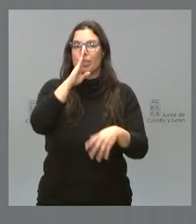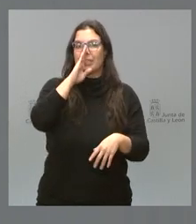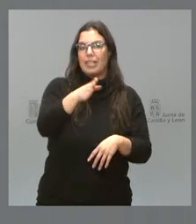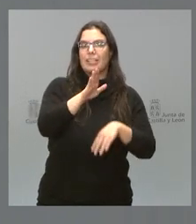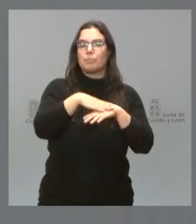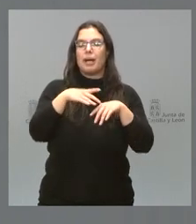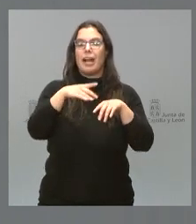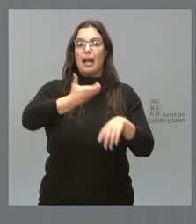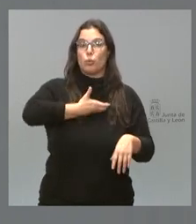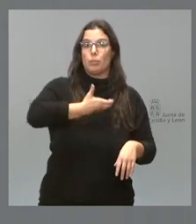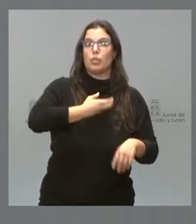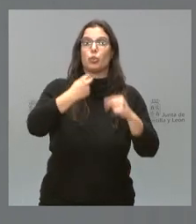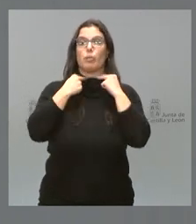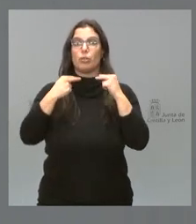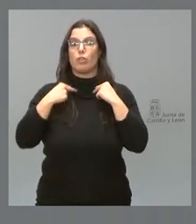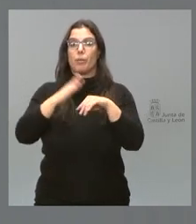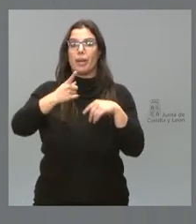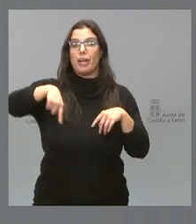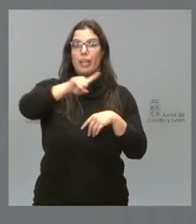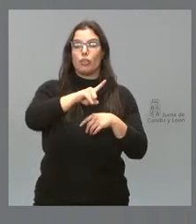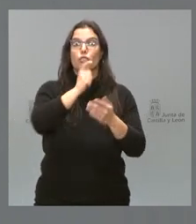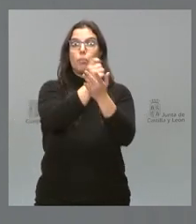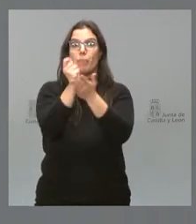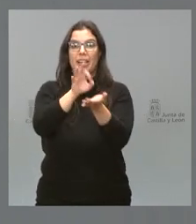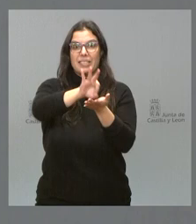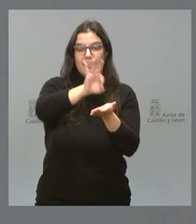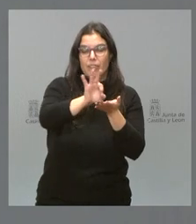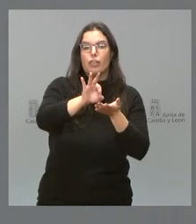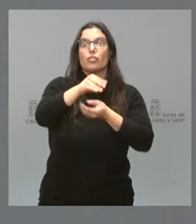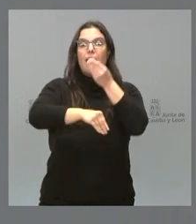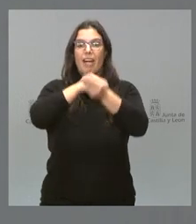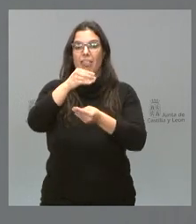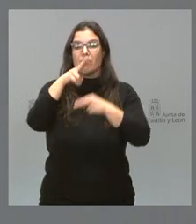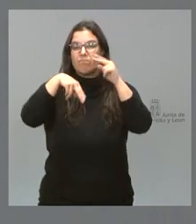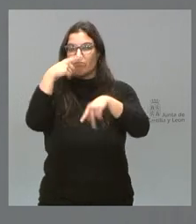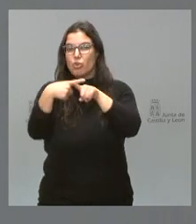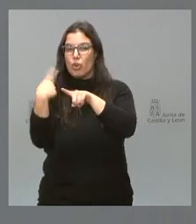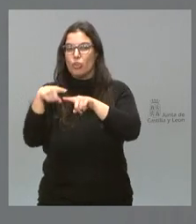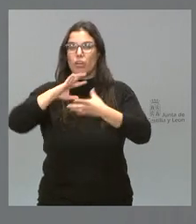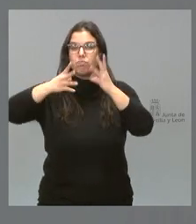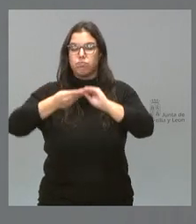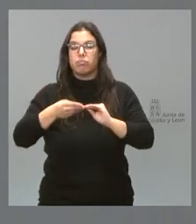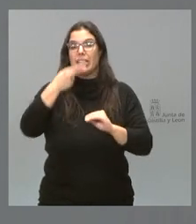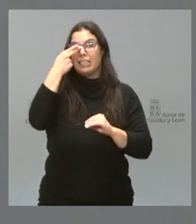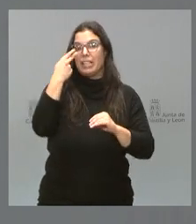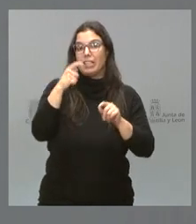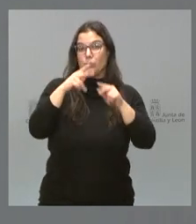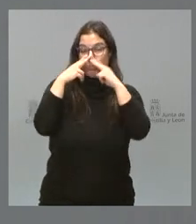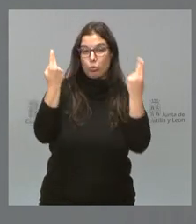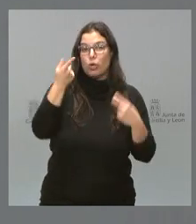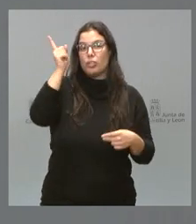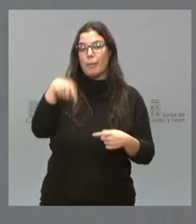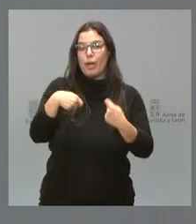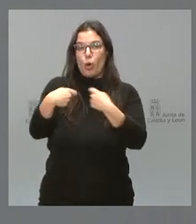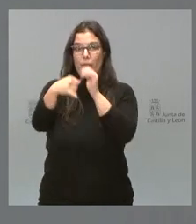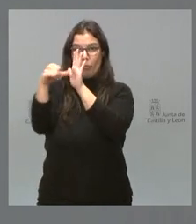a entidades locales para financiar servicios acometer algunas actuaciones de interés público y promover el comercio de proximidad en conjunto